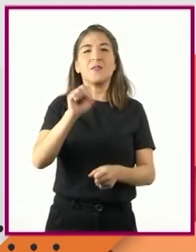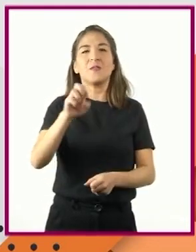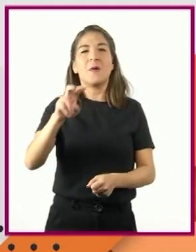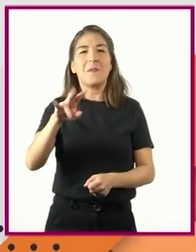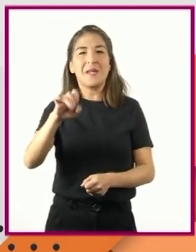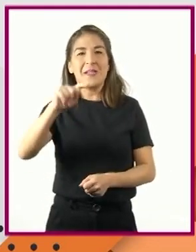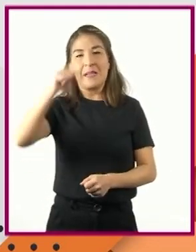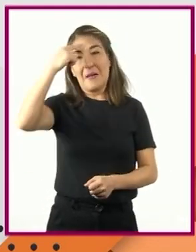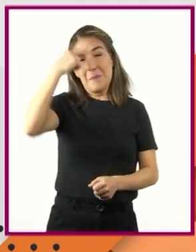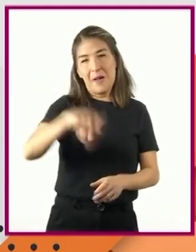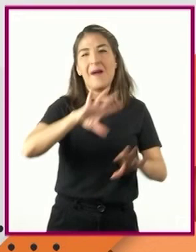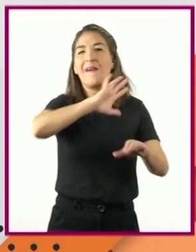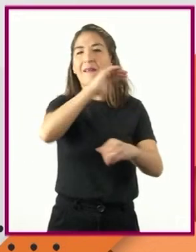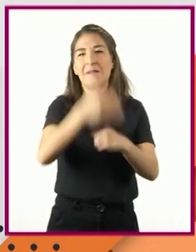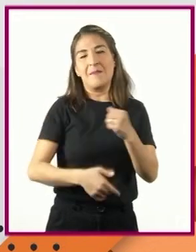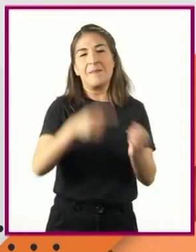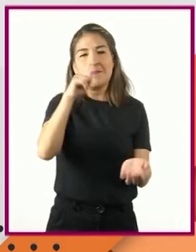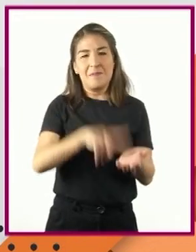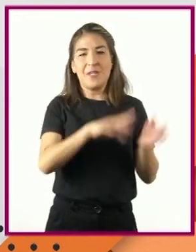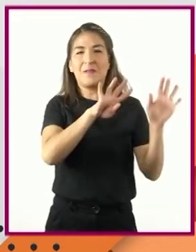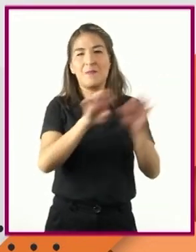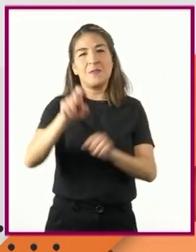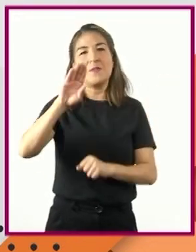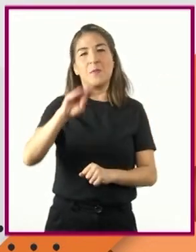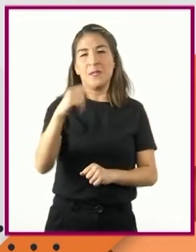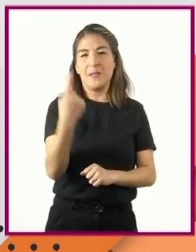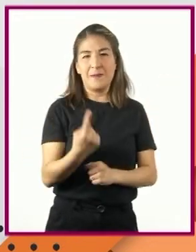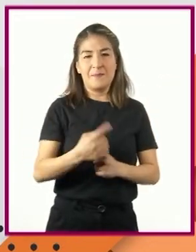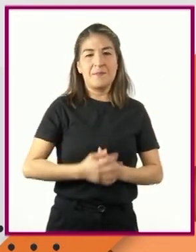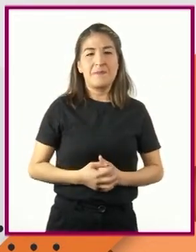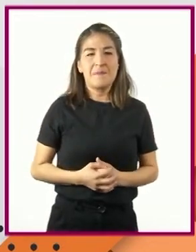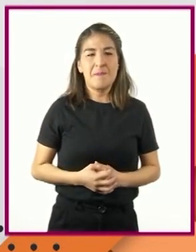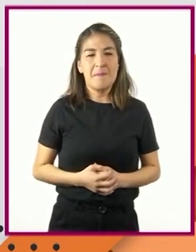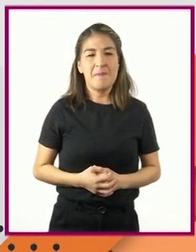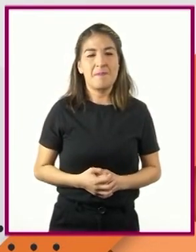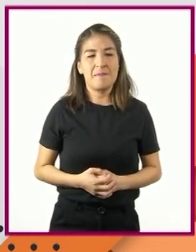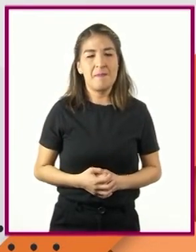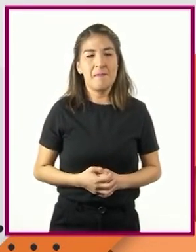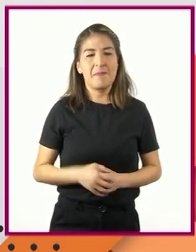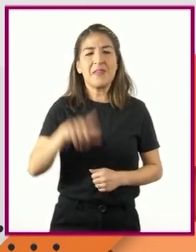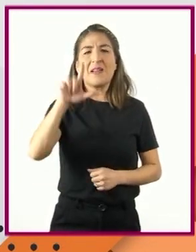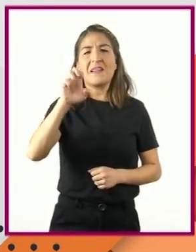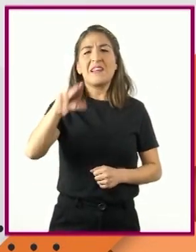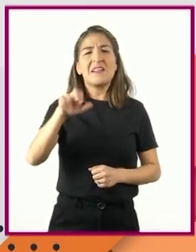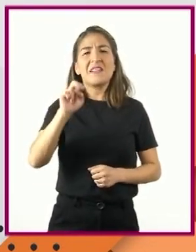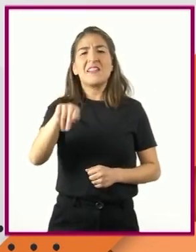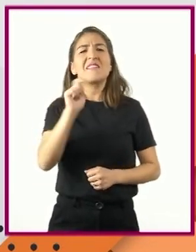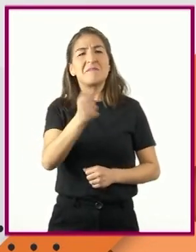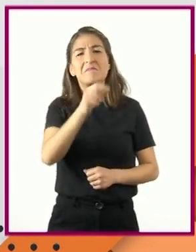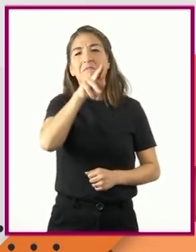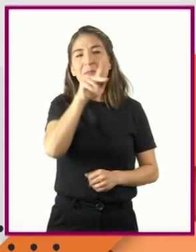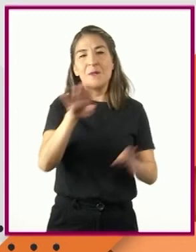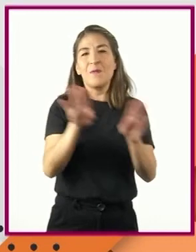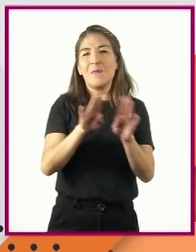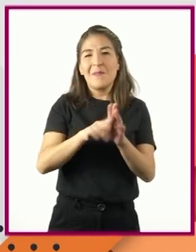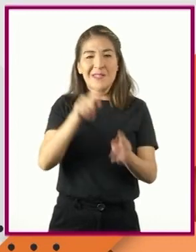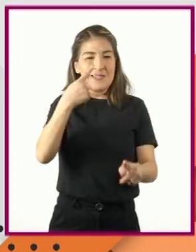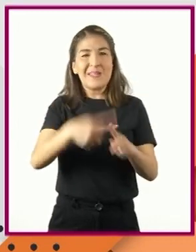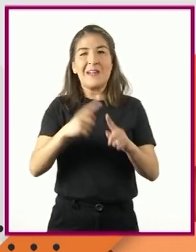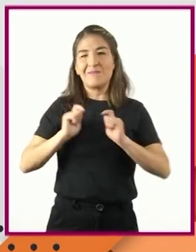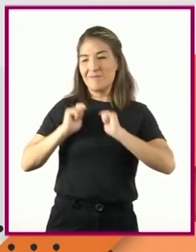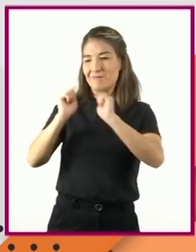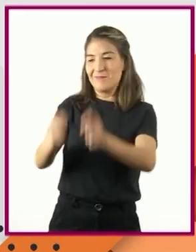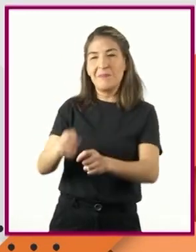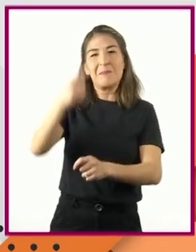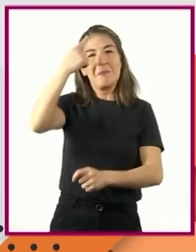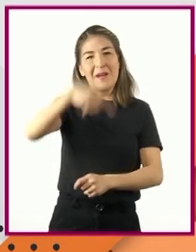su disolución en 1991. A Lenin le preocupaba quién lo sucedería en el poder, y